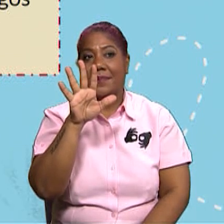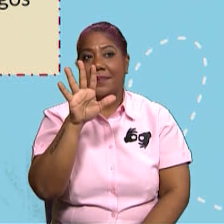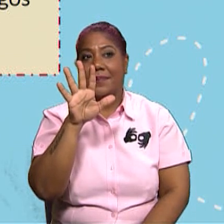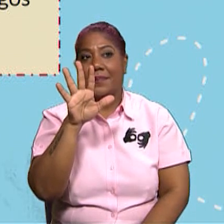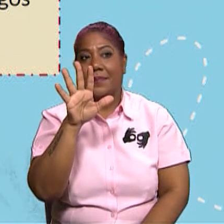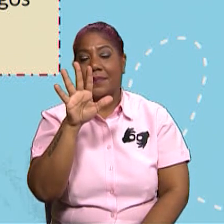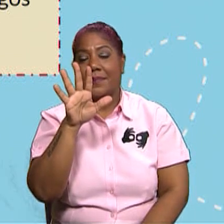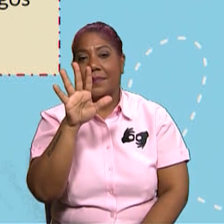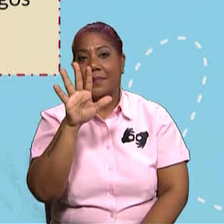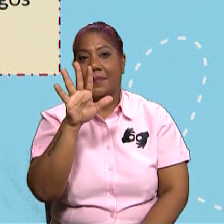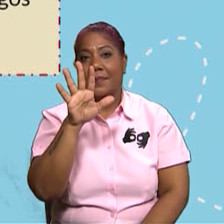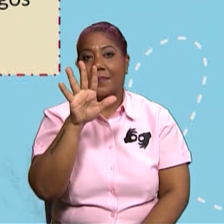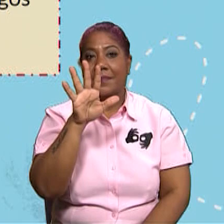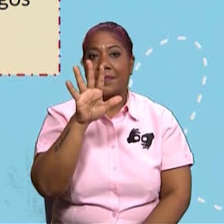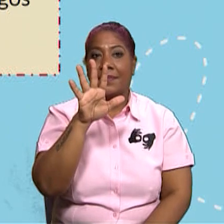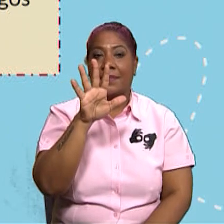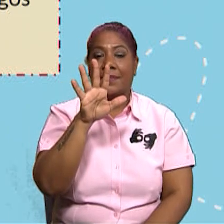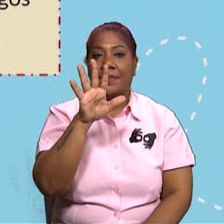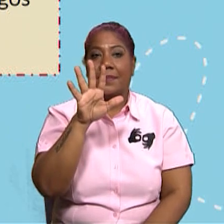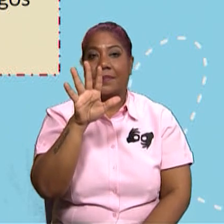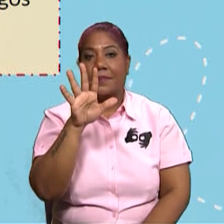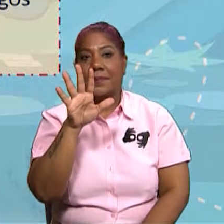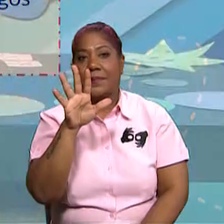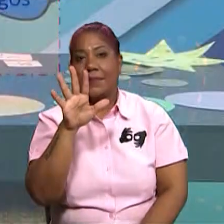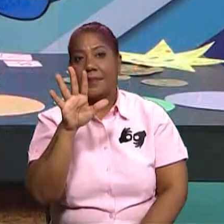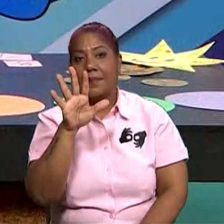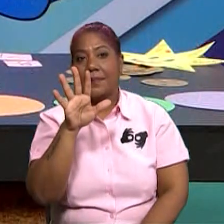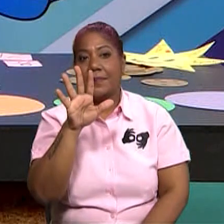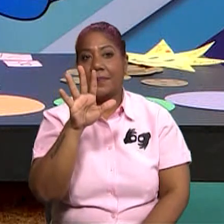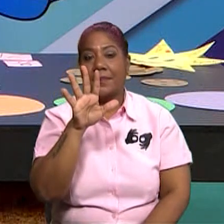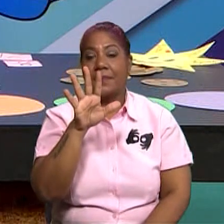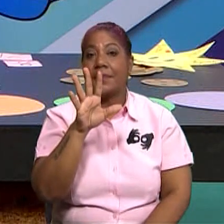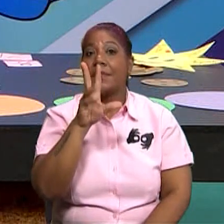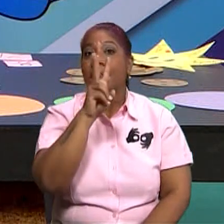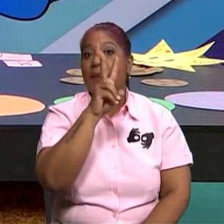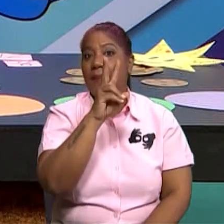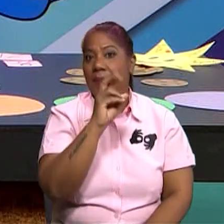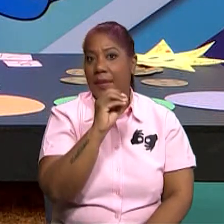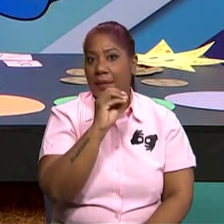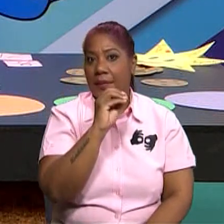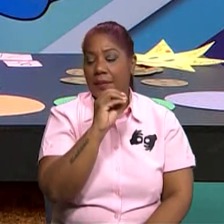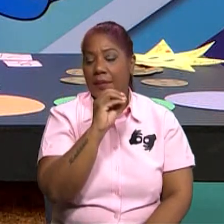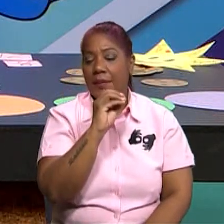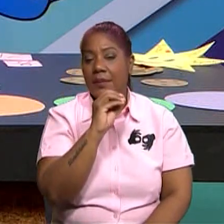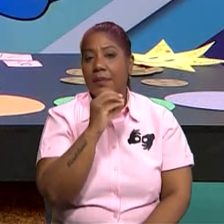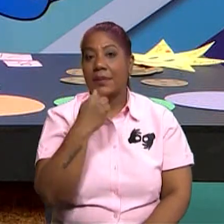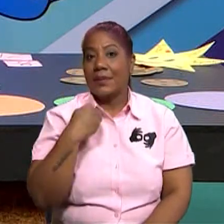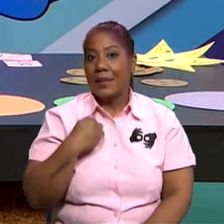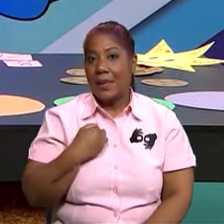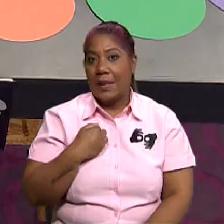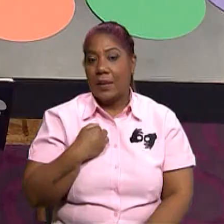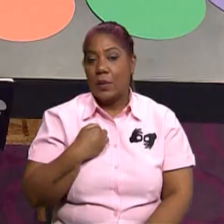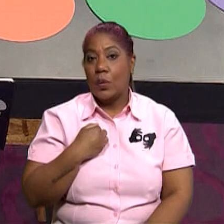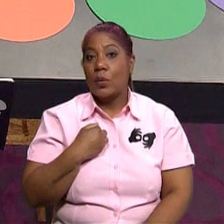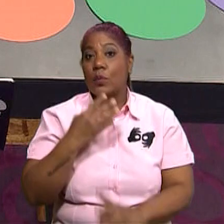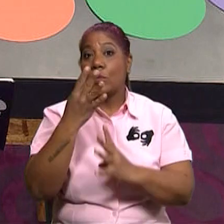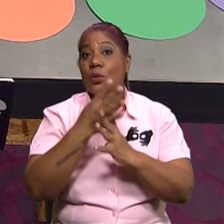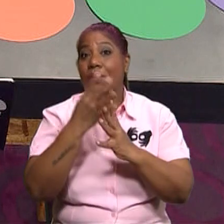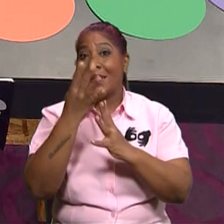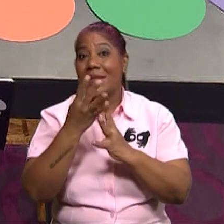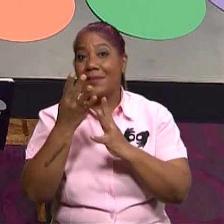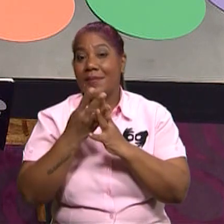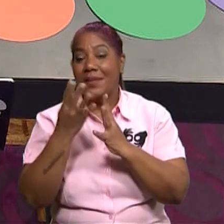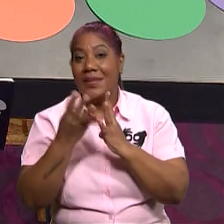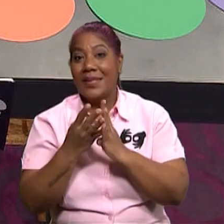la cantidad que hay en cada grupo. Ya tenemos 20, que es el total. Entre 5, que es la cantidad que va a haber en cada